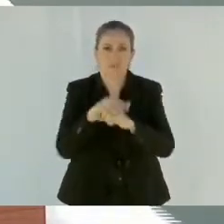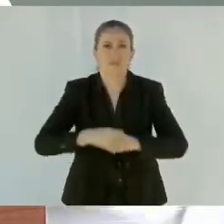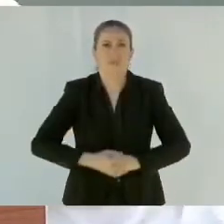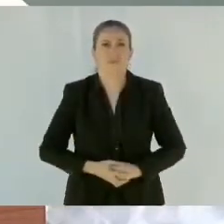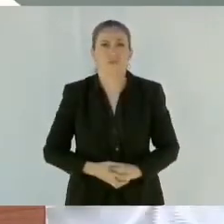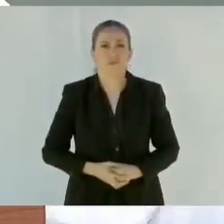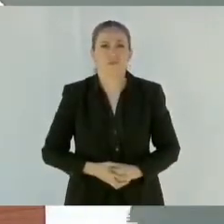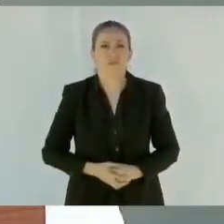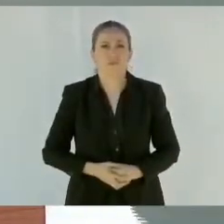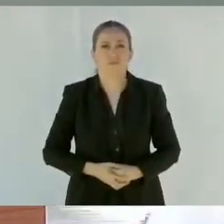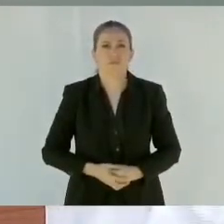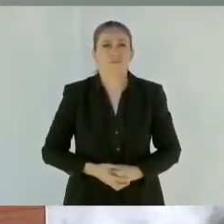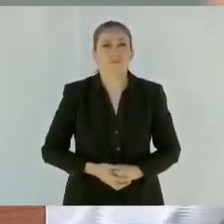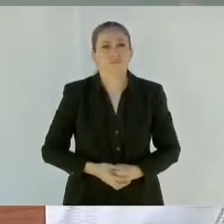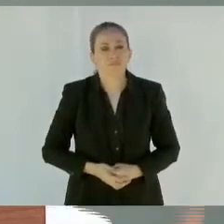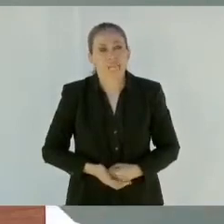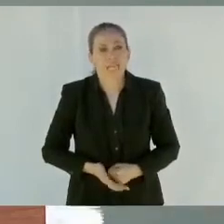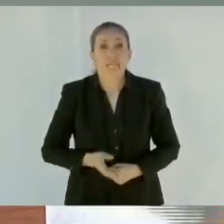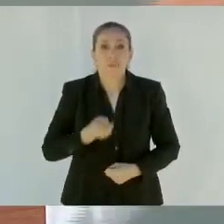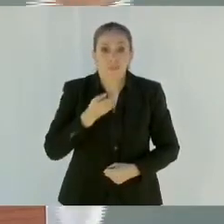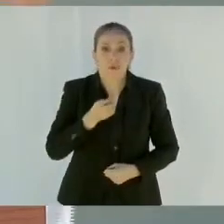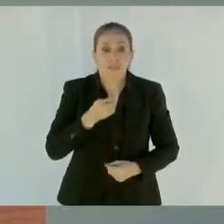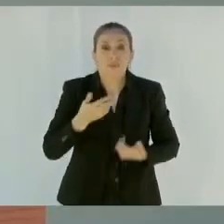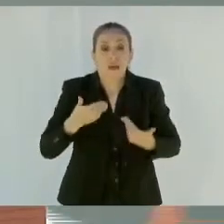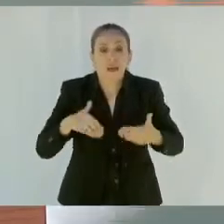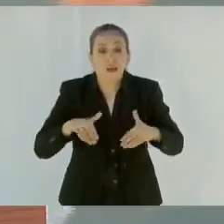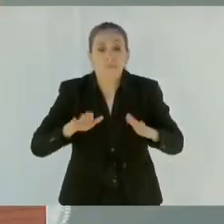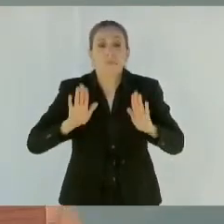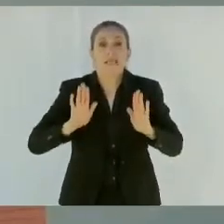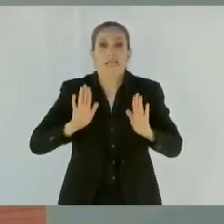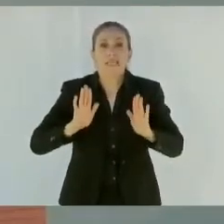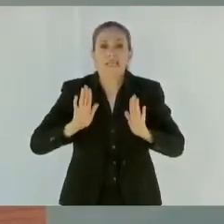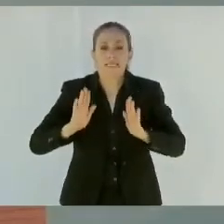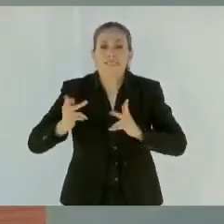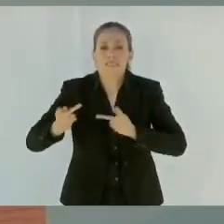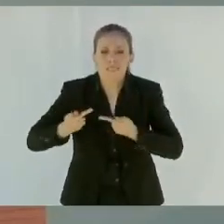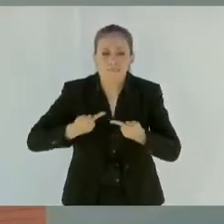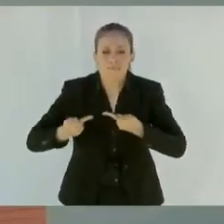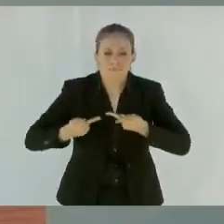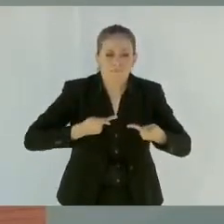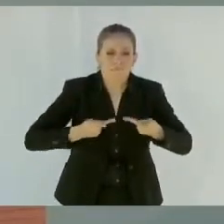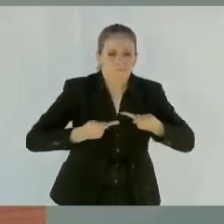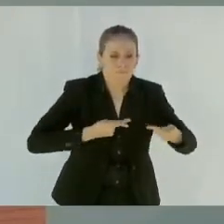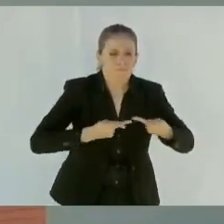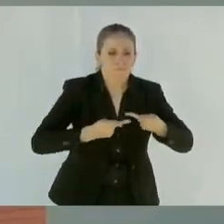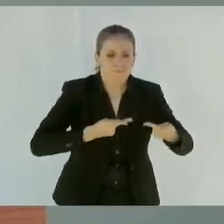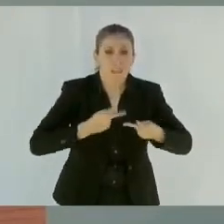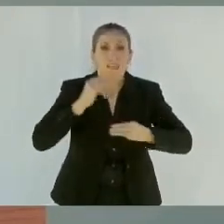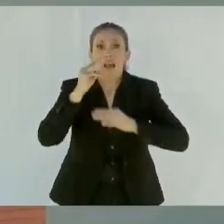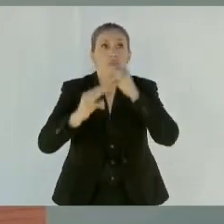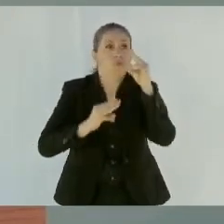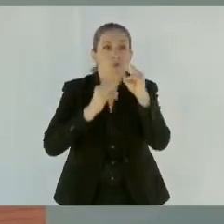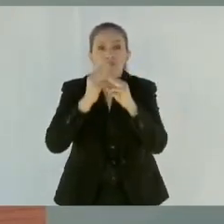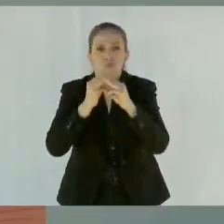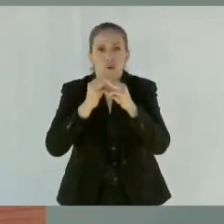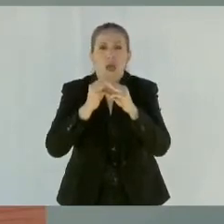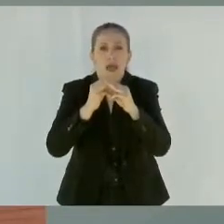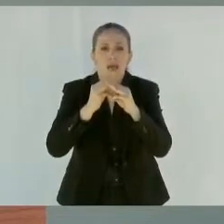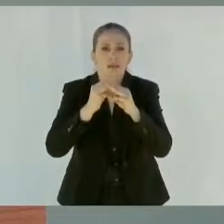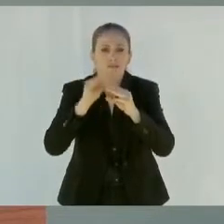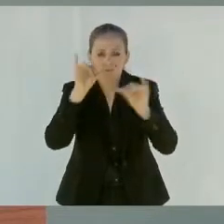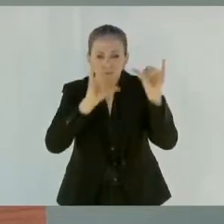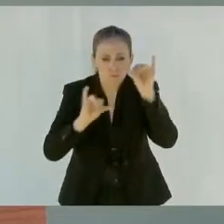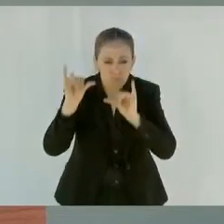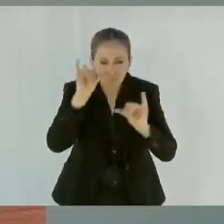Entonces, apenas empieza a producirse en el mundo la vacuna, es